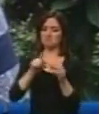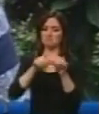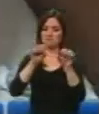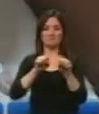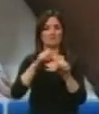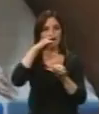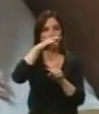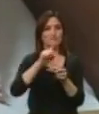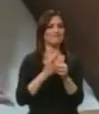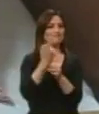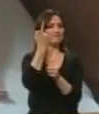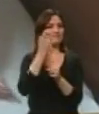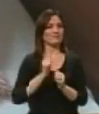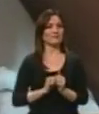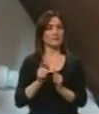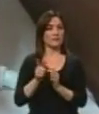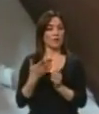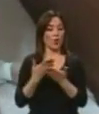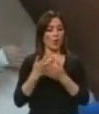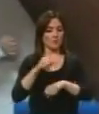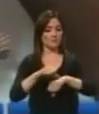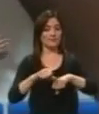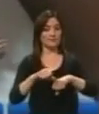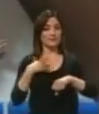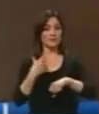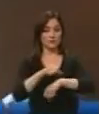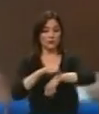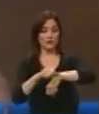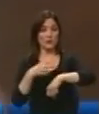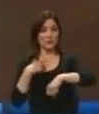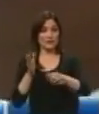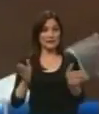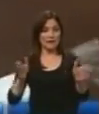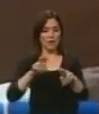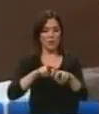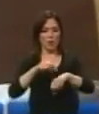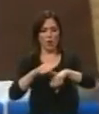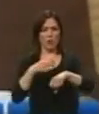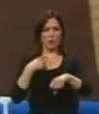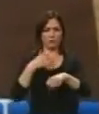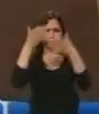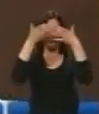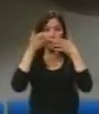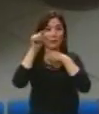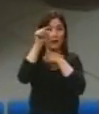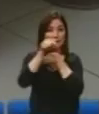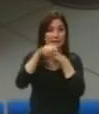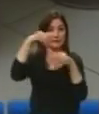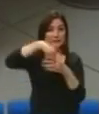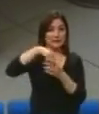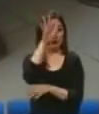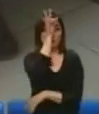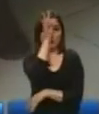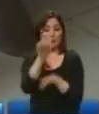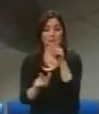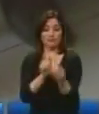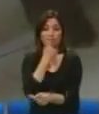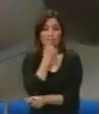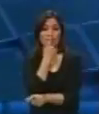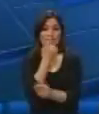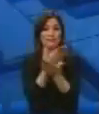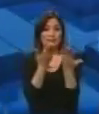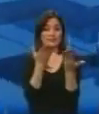los niños. Las operaciones se realizarán en los quirófanos del Hospital del Padre Carolo. Y las personas interesadas en las